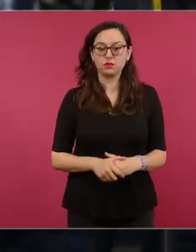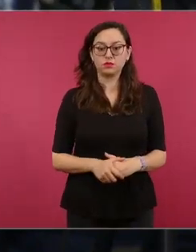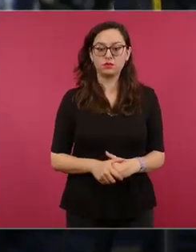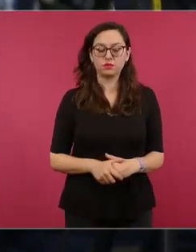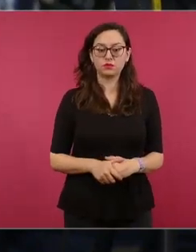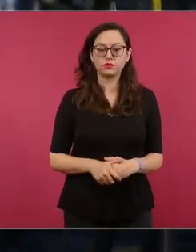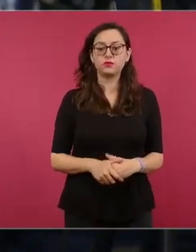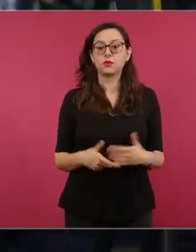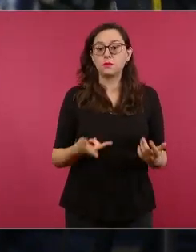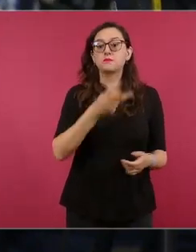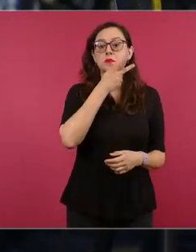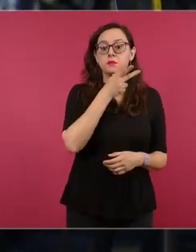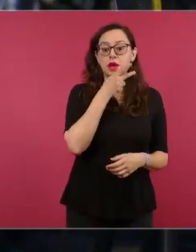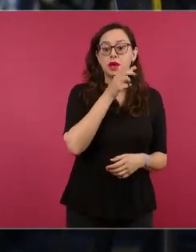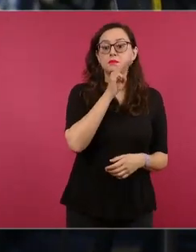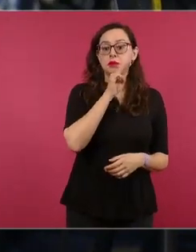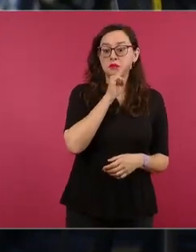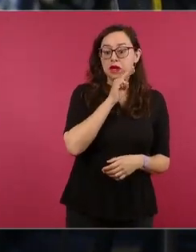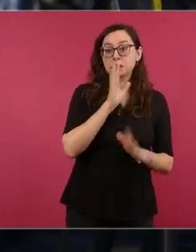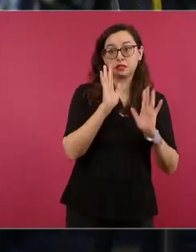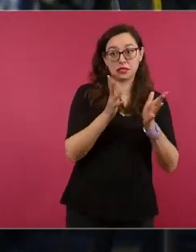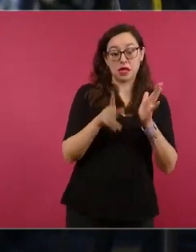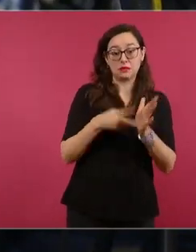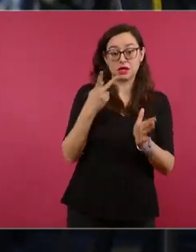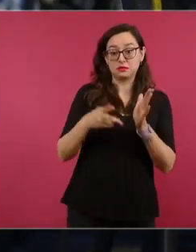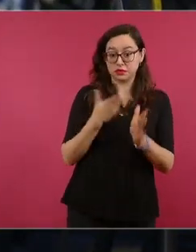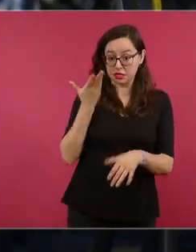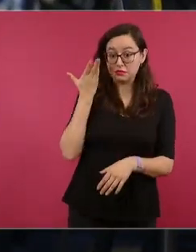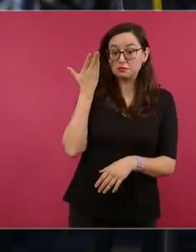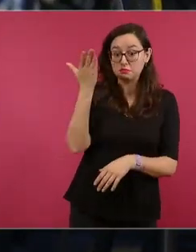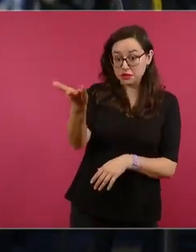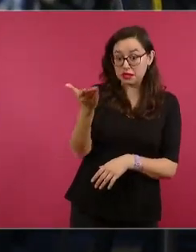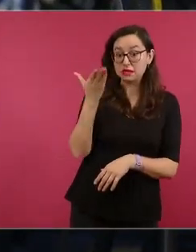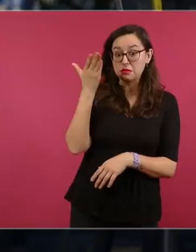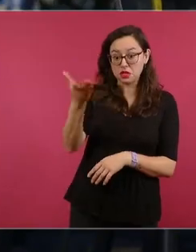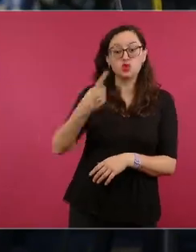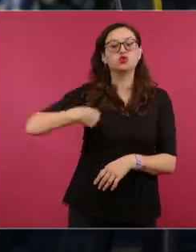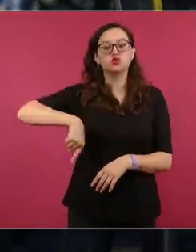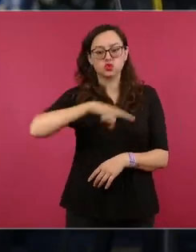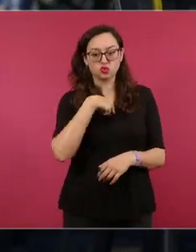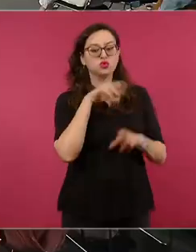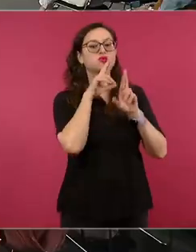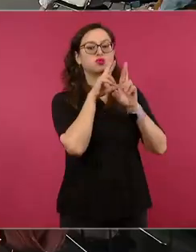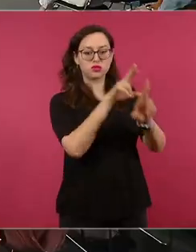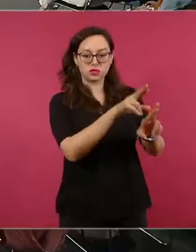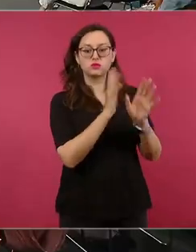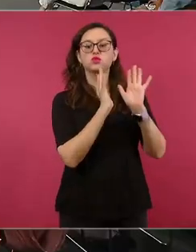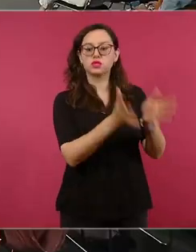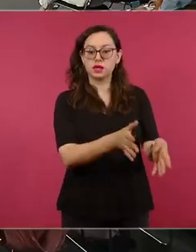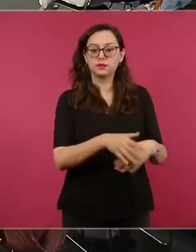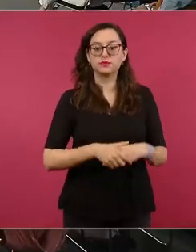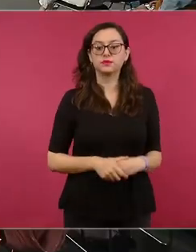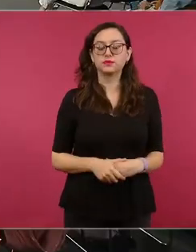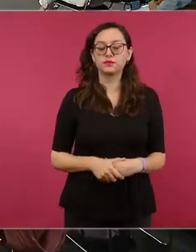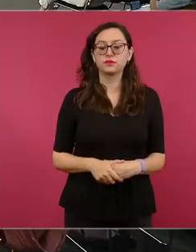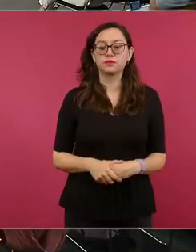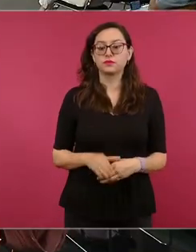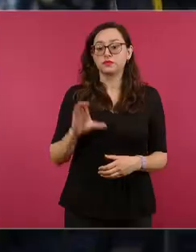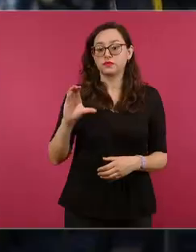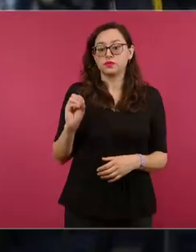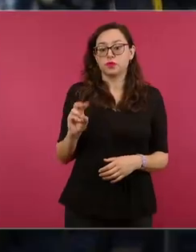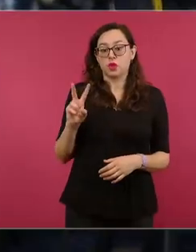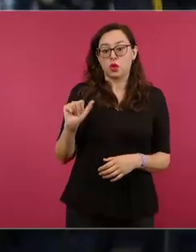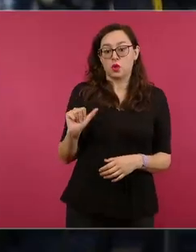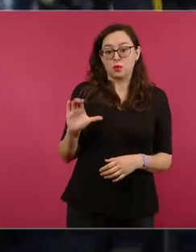de reunión pues directa con usted en varias ocasiones. Ya por eso les se lo hemos preguntado. Contestado por escrito. Y el tema de la COBAC, presidente, ¿es